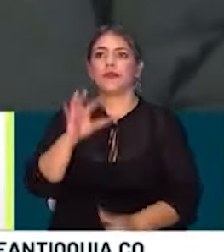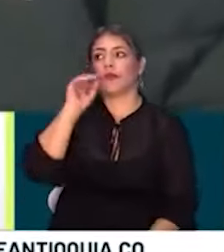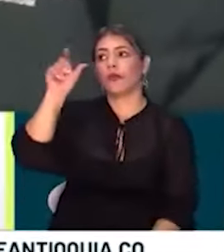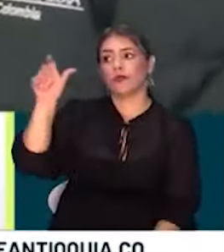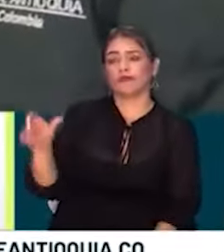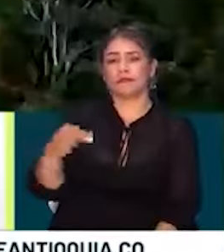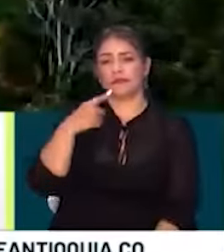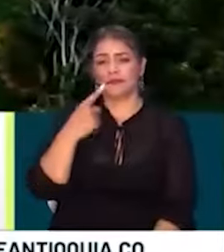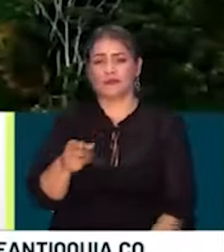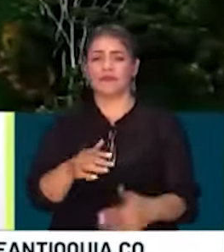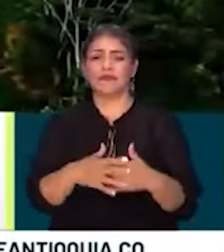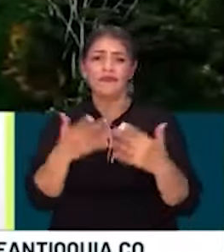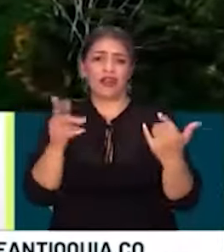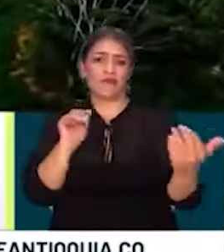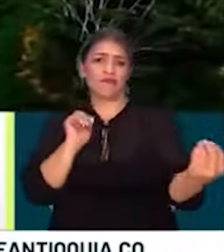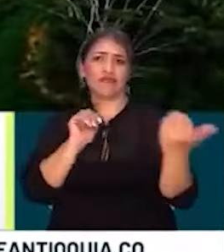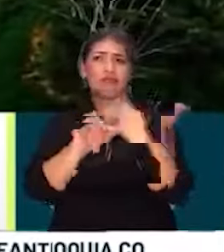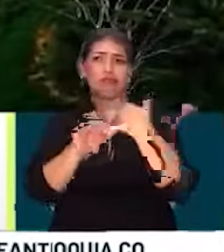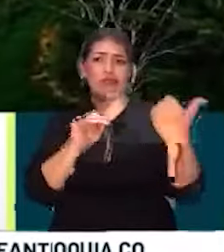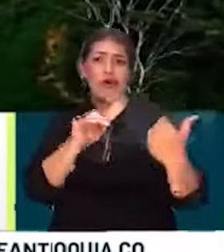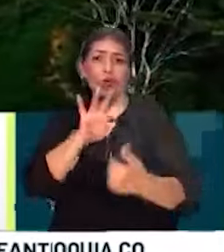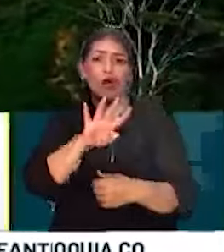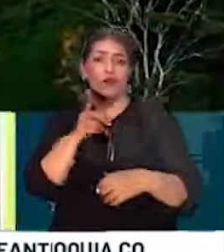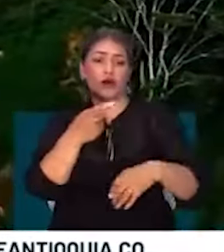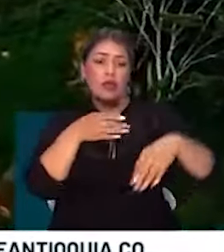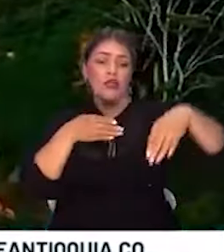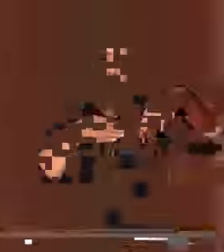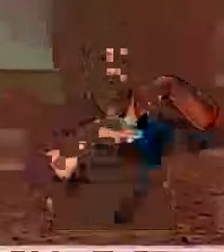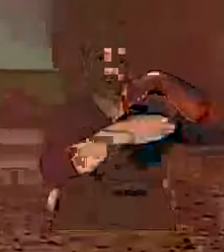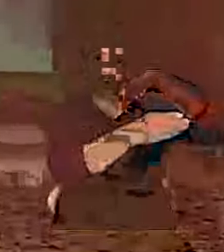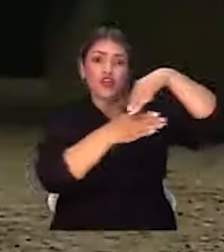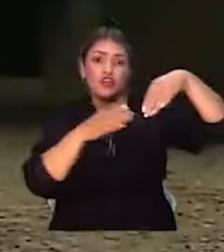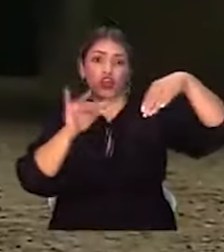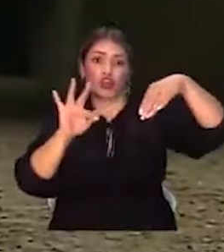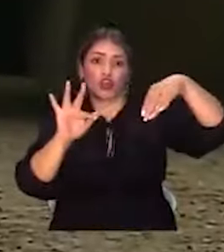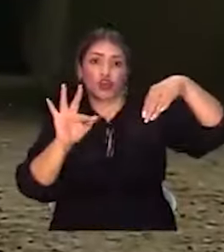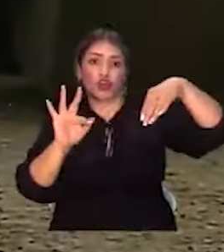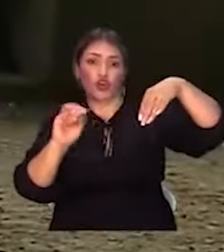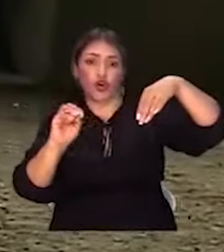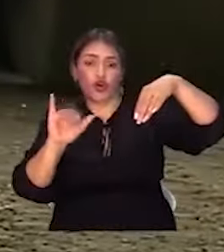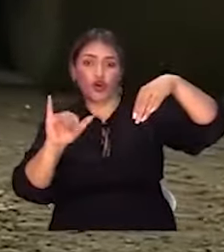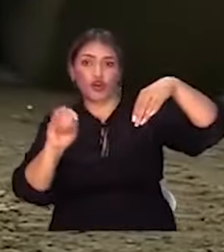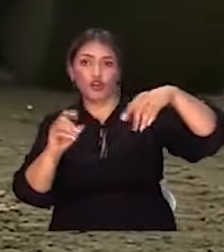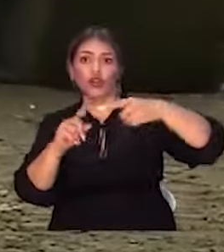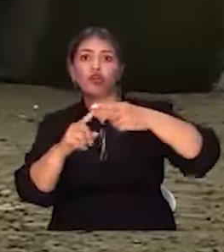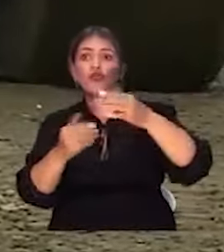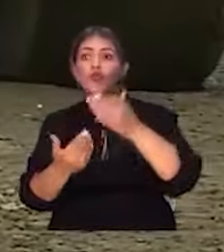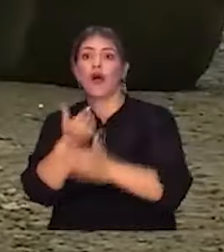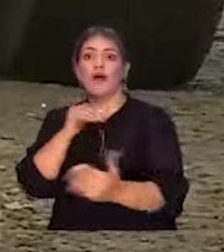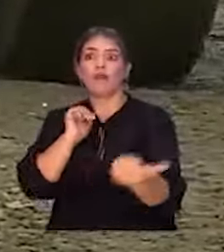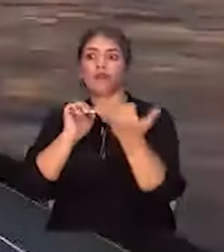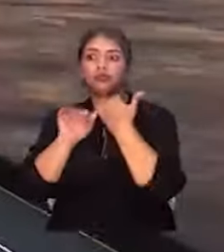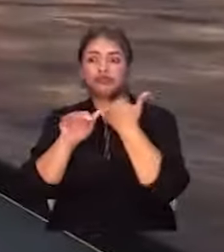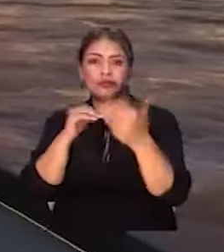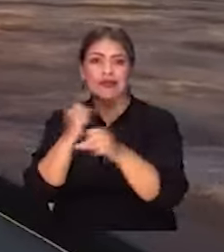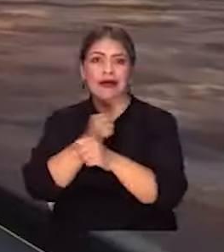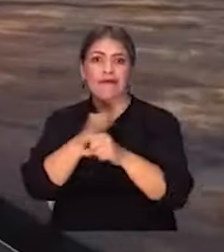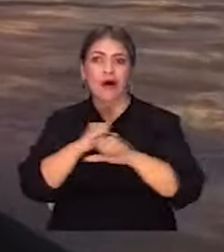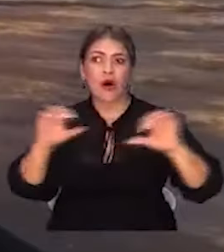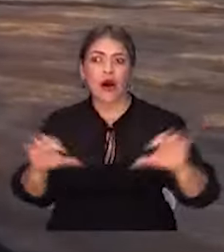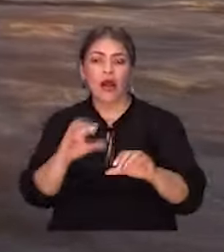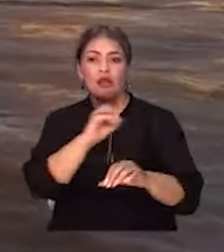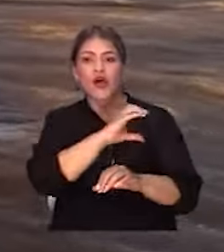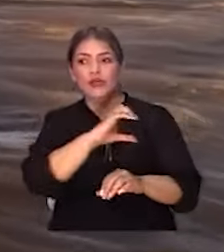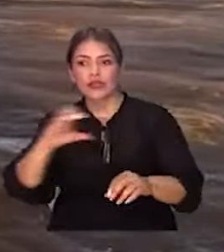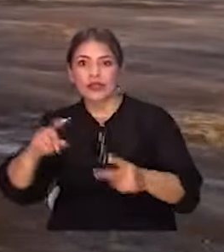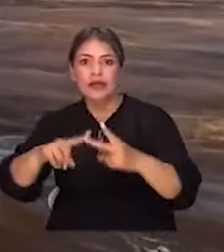4G un tramo del túnel del toyo ya fue entregado a la gobernación de Antioquia y las nuevas vocaciones que se desarrollen en el occidente y urabá